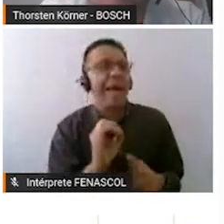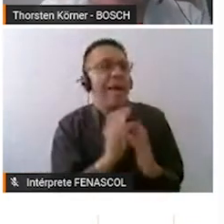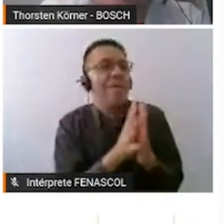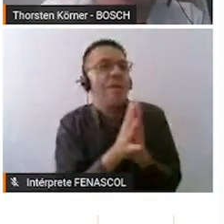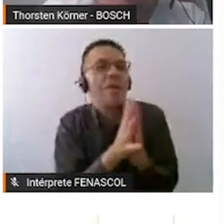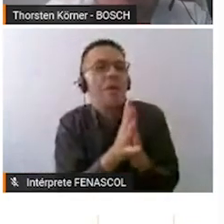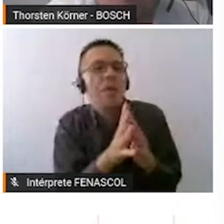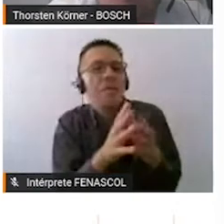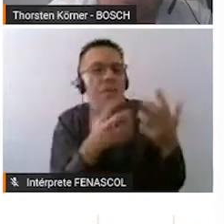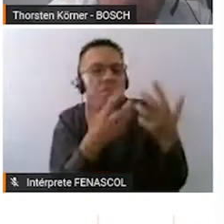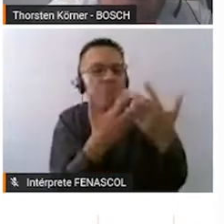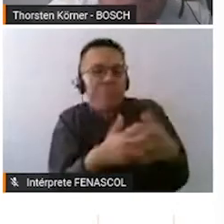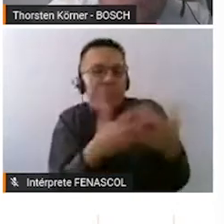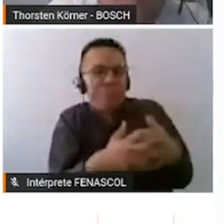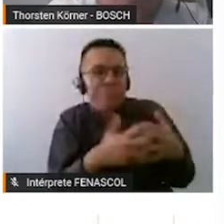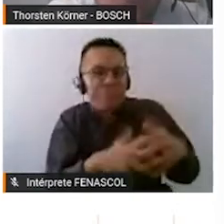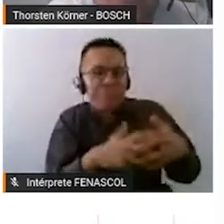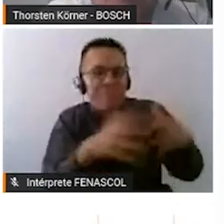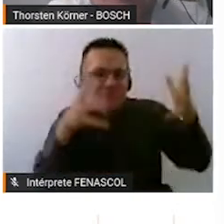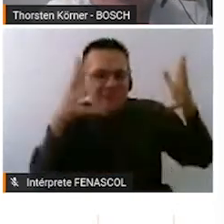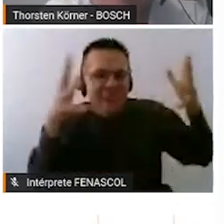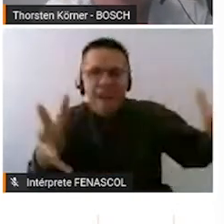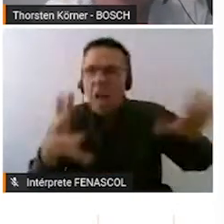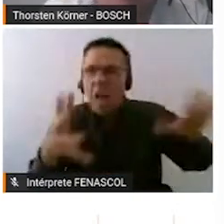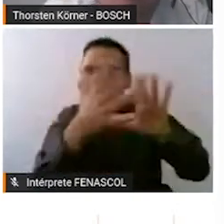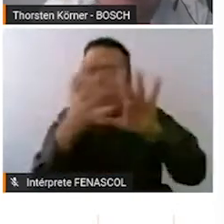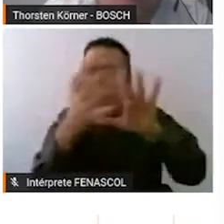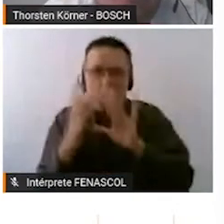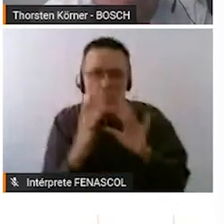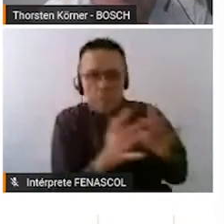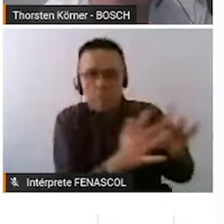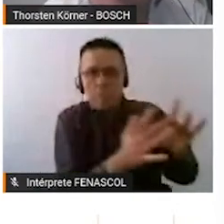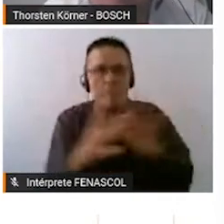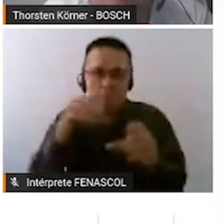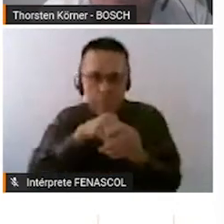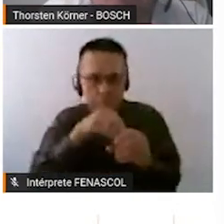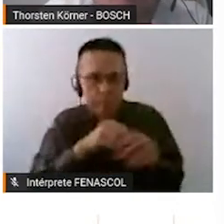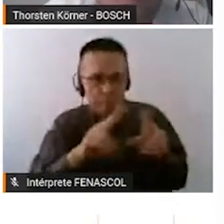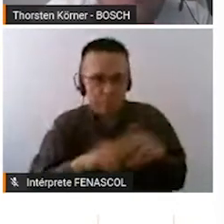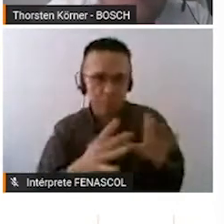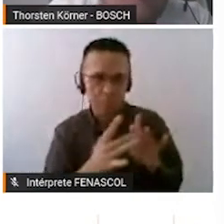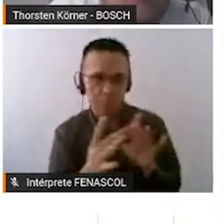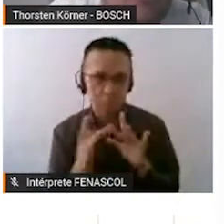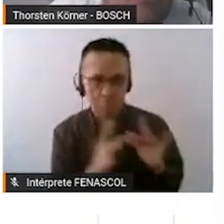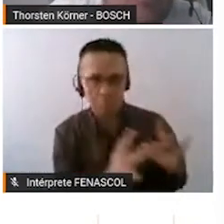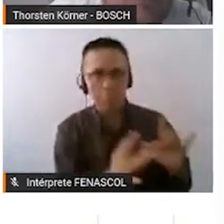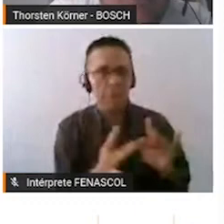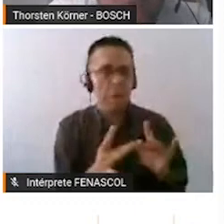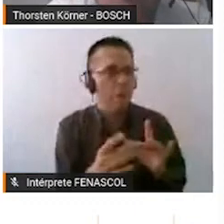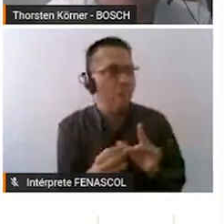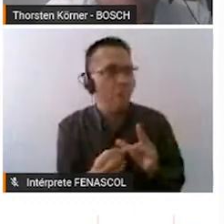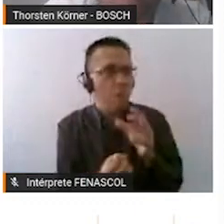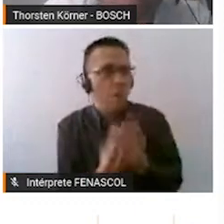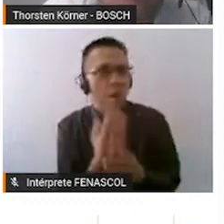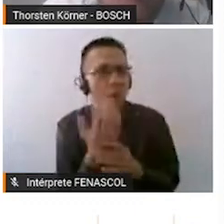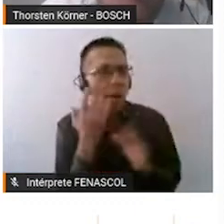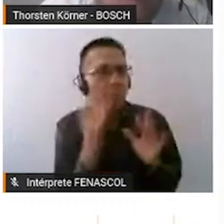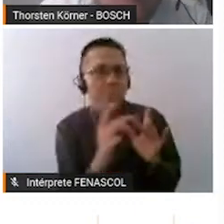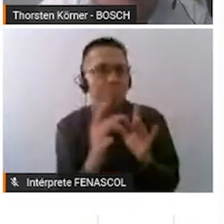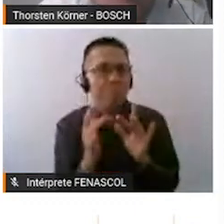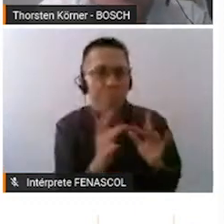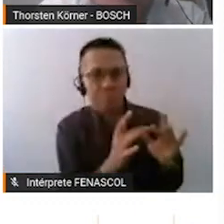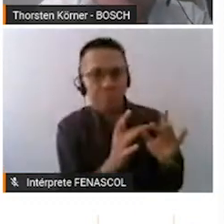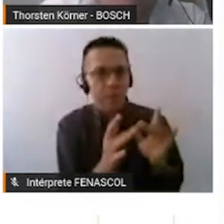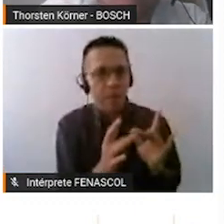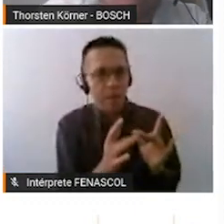futuro, de la fábrica interconectada, de una fábrica moderna, valgan redundancias, interconectada, autónoma,